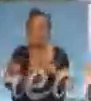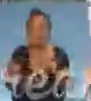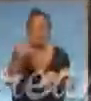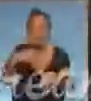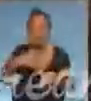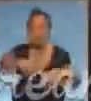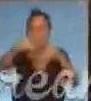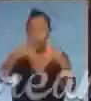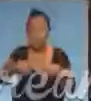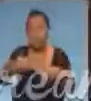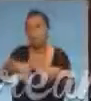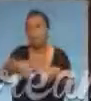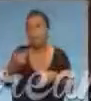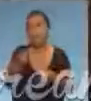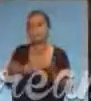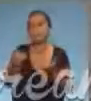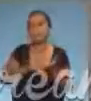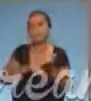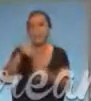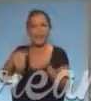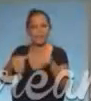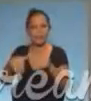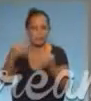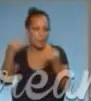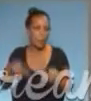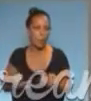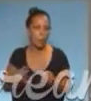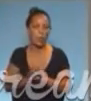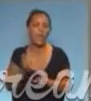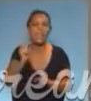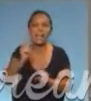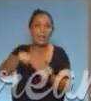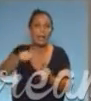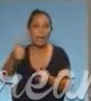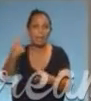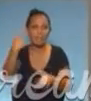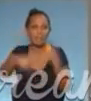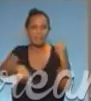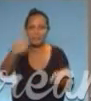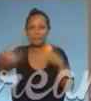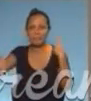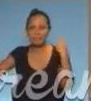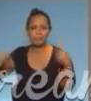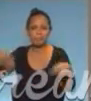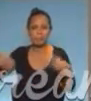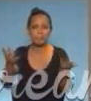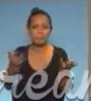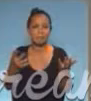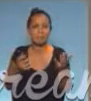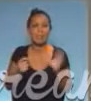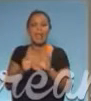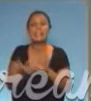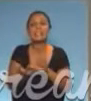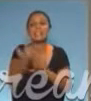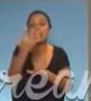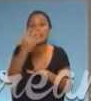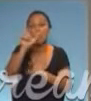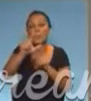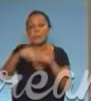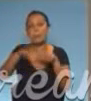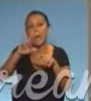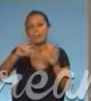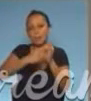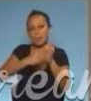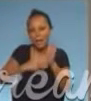a haber segunda vuelta. No sabemos quién va a ganar, por esto mismo que al haber tantas candidaturas y casi los 5 primeros en las encuestas